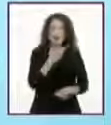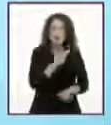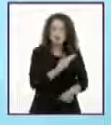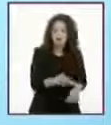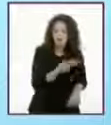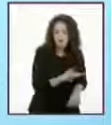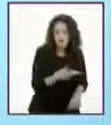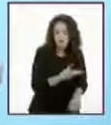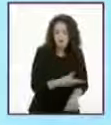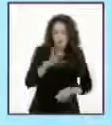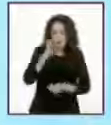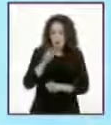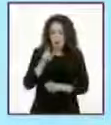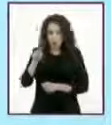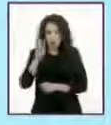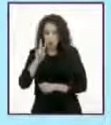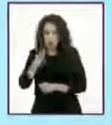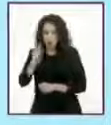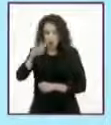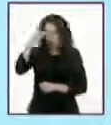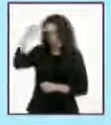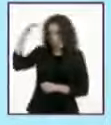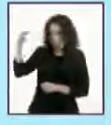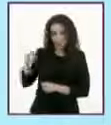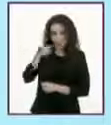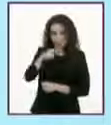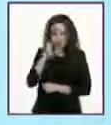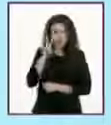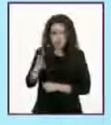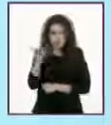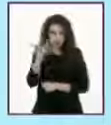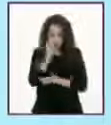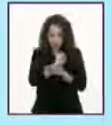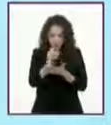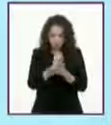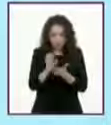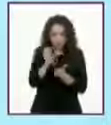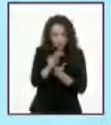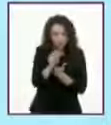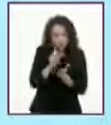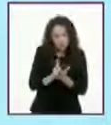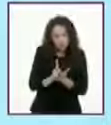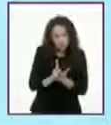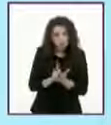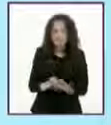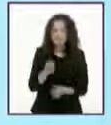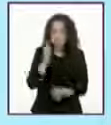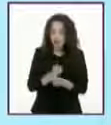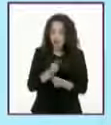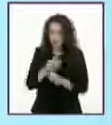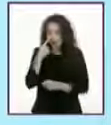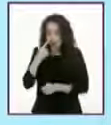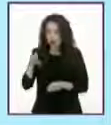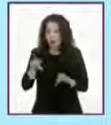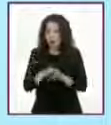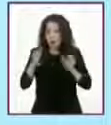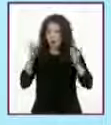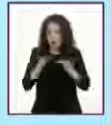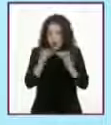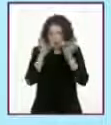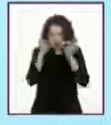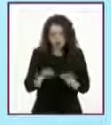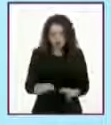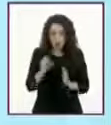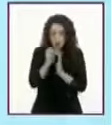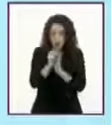una solicitud. En esta sesión revisarán cómo podemos escribir peticiones formales. Conocerán y analizarán